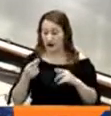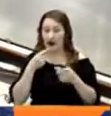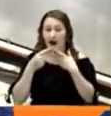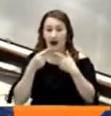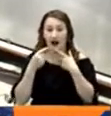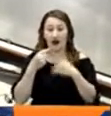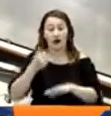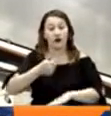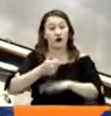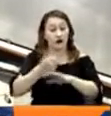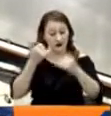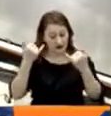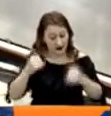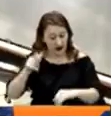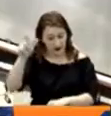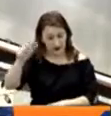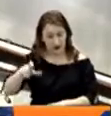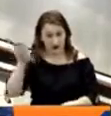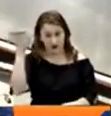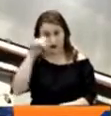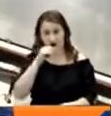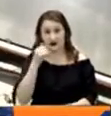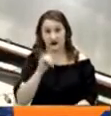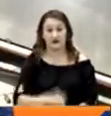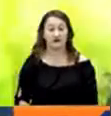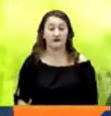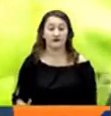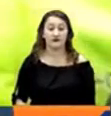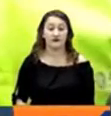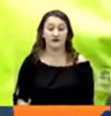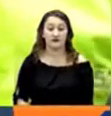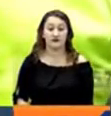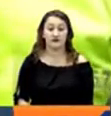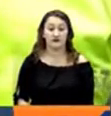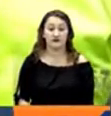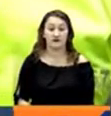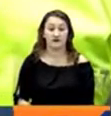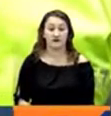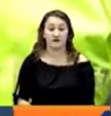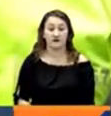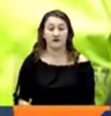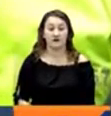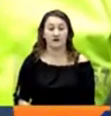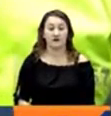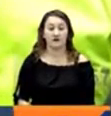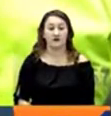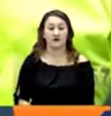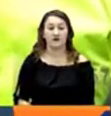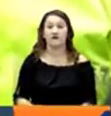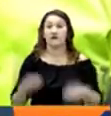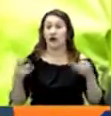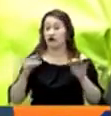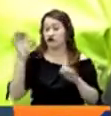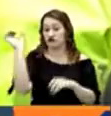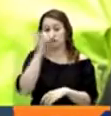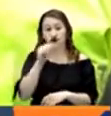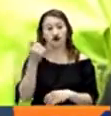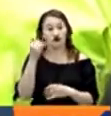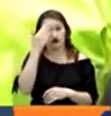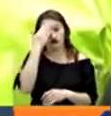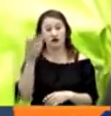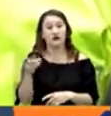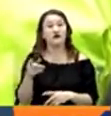este sujeto ya se encuentra plenamente identificado. Ya está identificado, necesitamos hacerlo